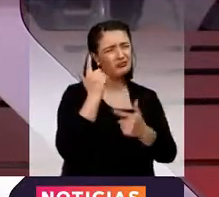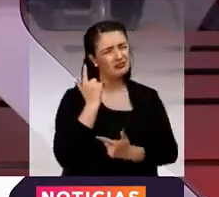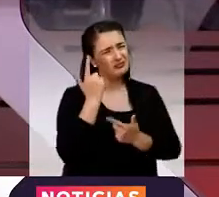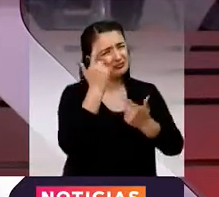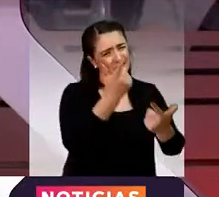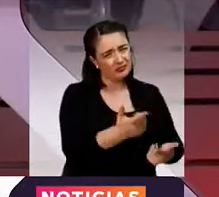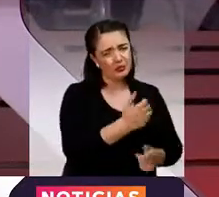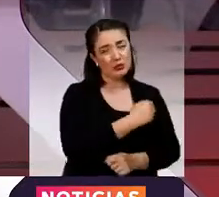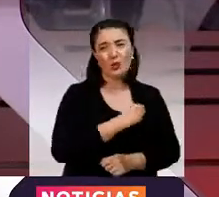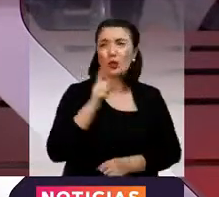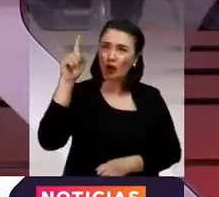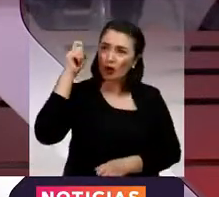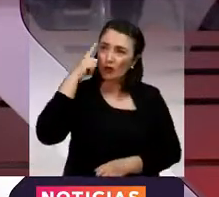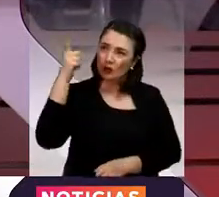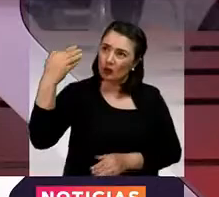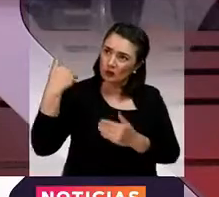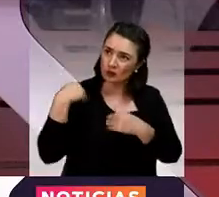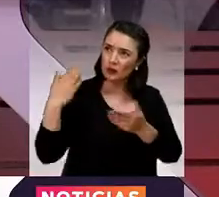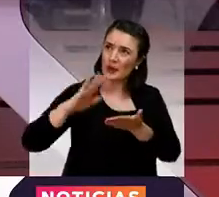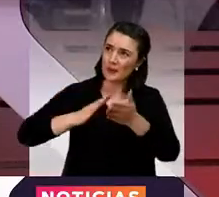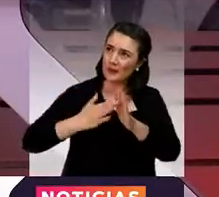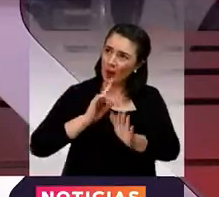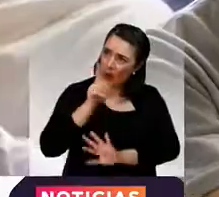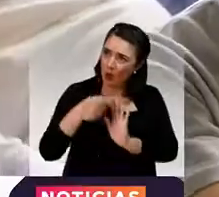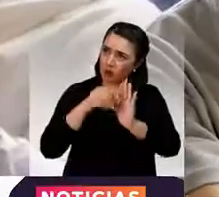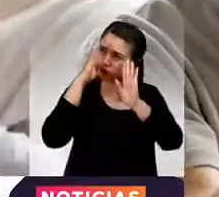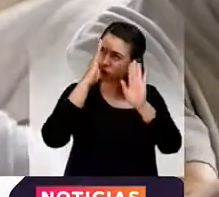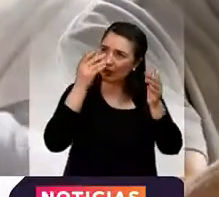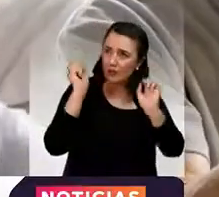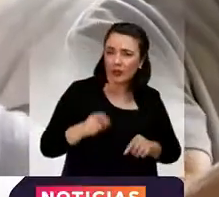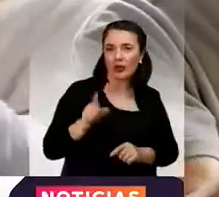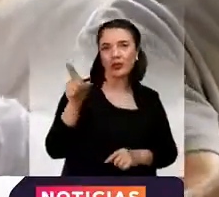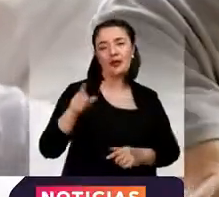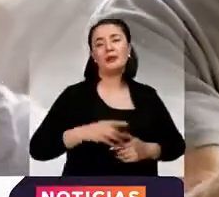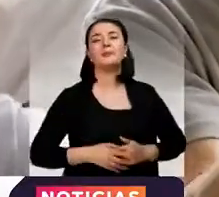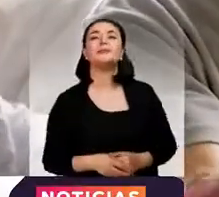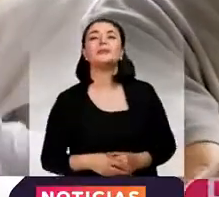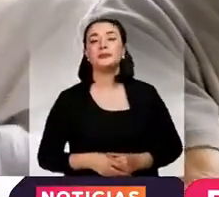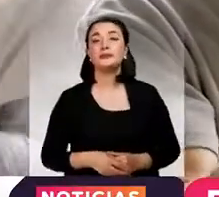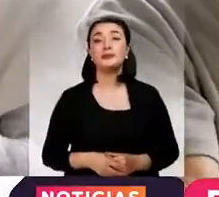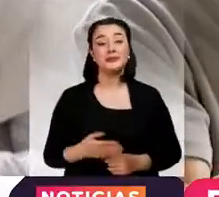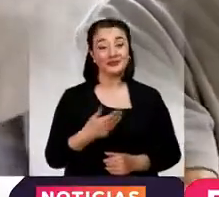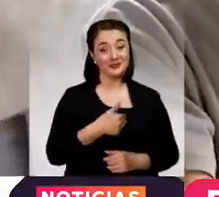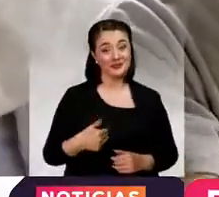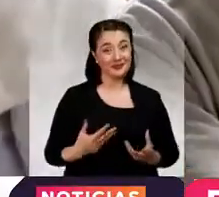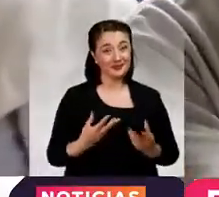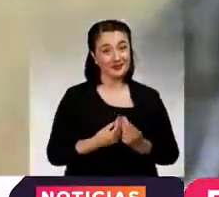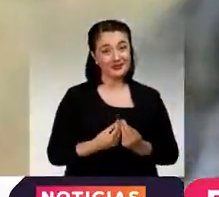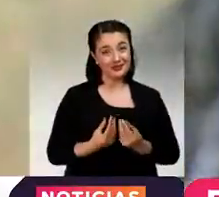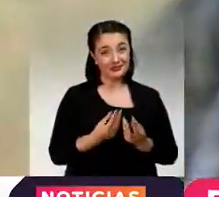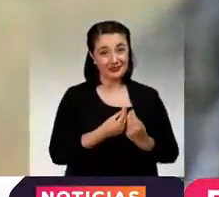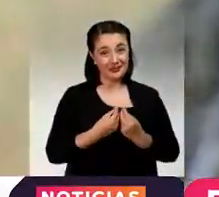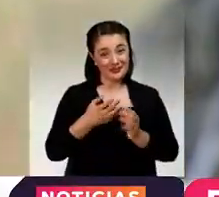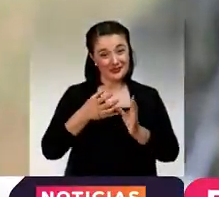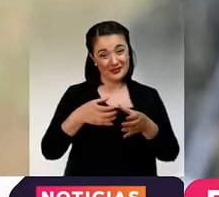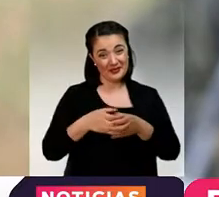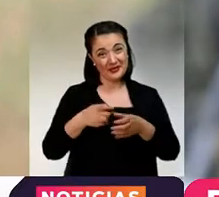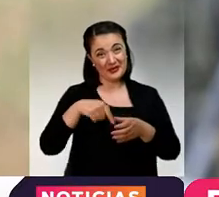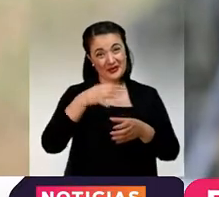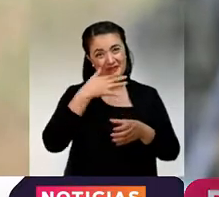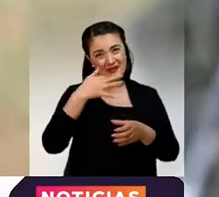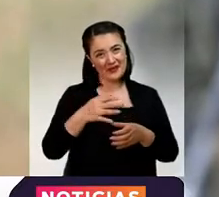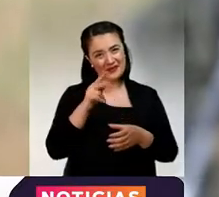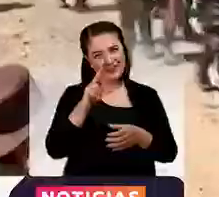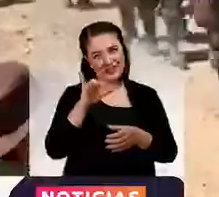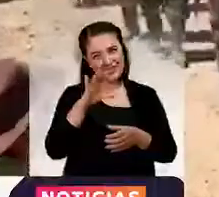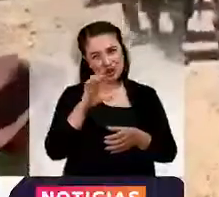que asuma la paz en su totalidad. El presidente de la Comisión de la Verdad, Francisco de Rú, le pidió al